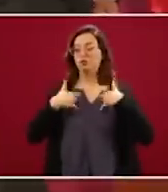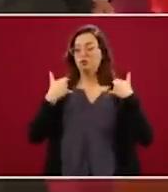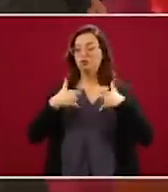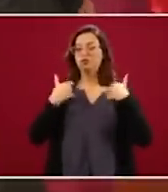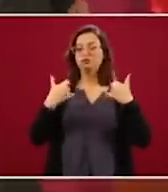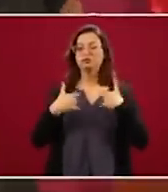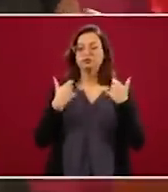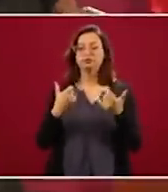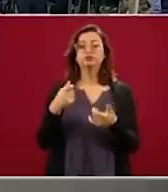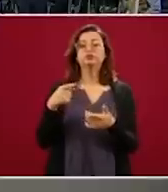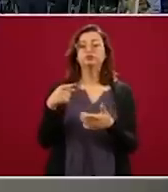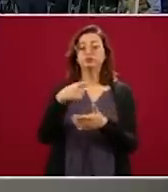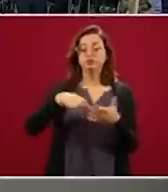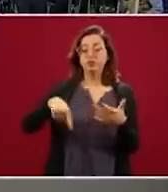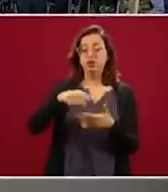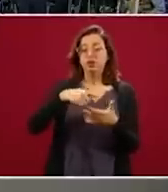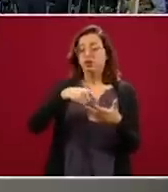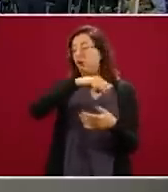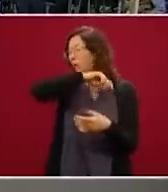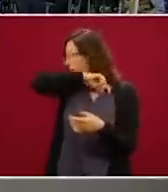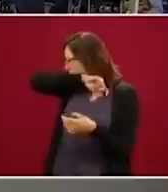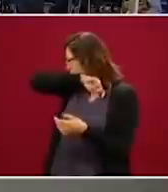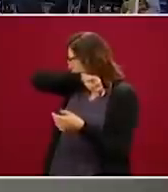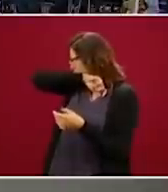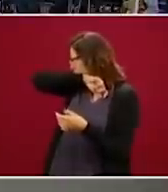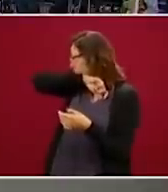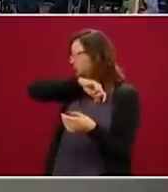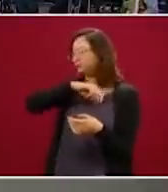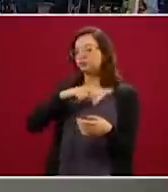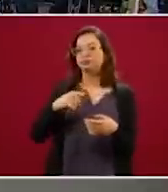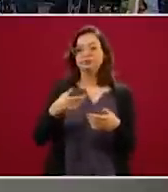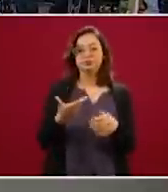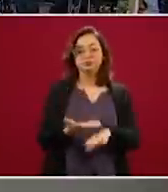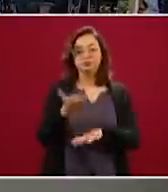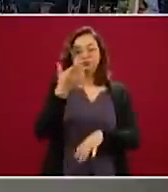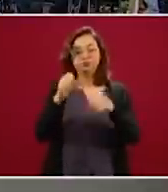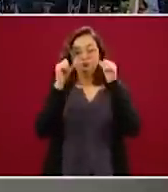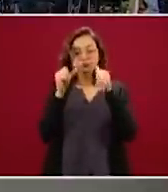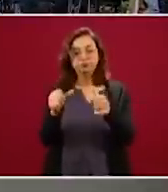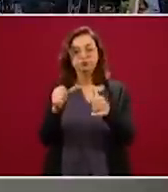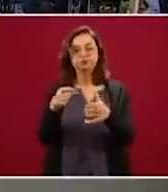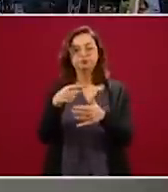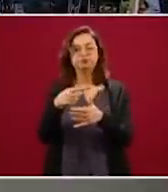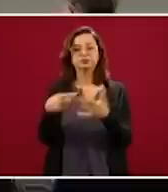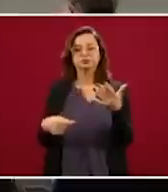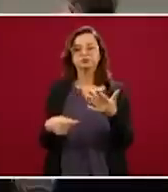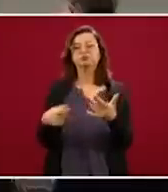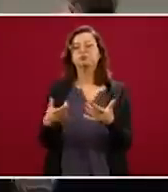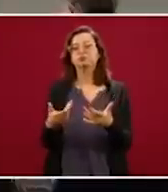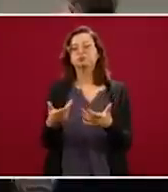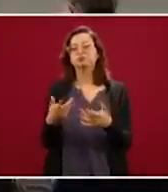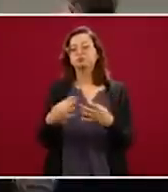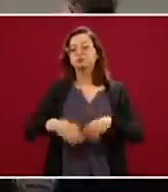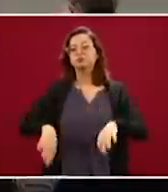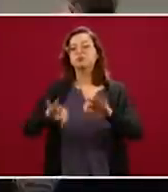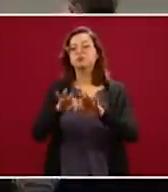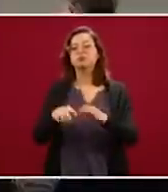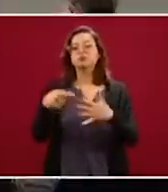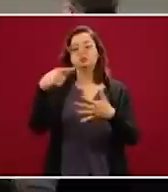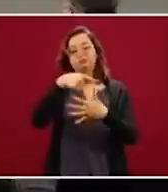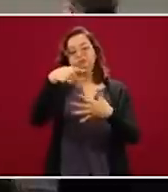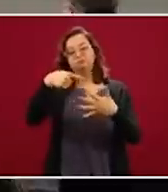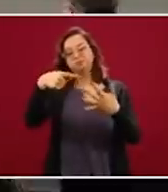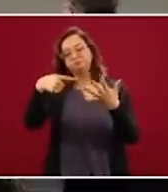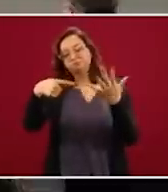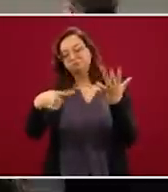podido desarrollar una capacidad de atención muy importante en nuestro país. Y bueno, esto es parte de estos